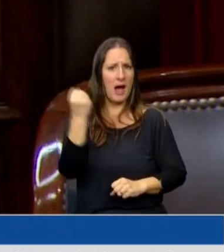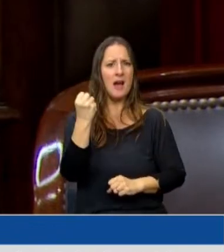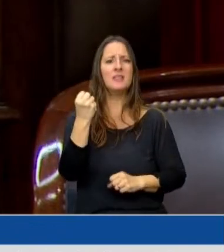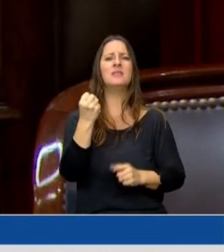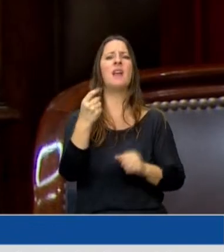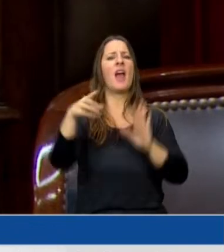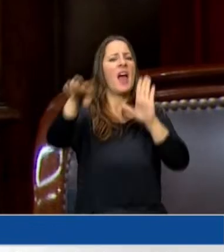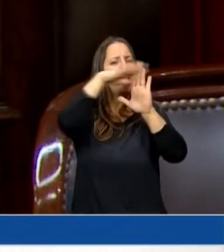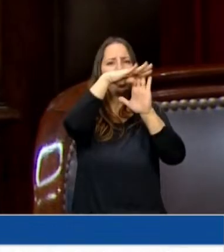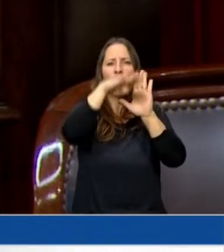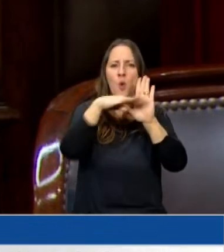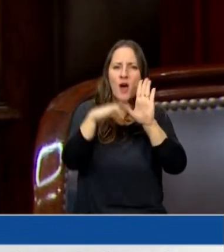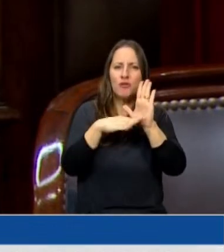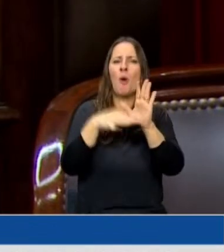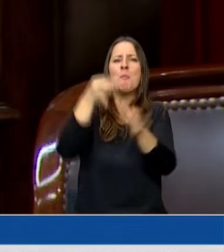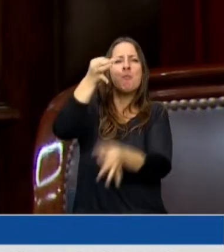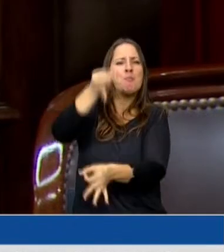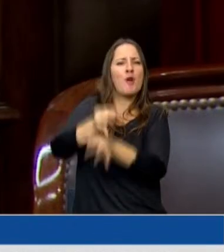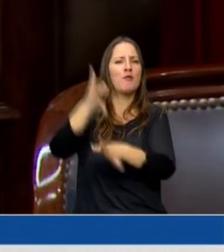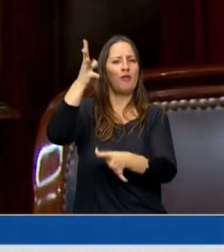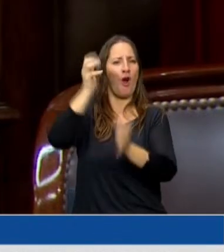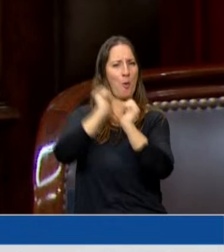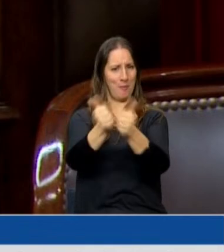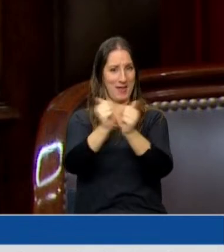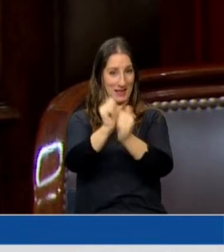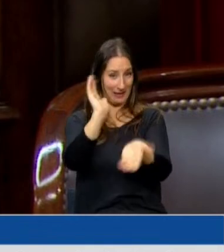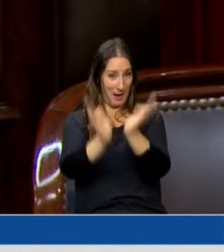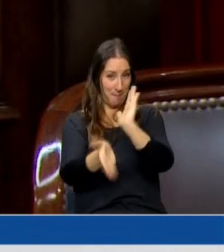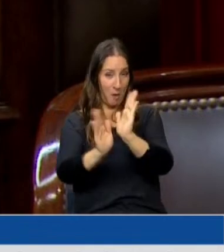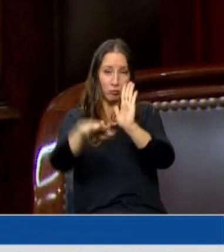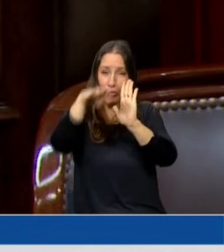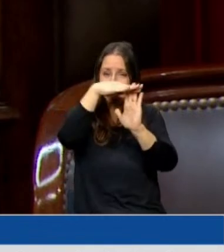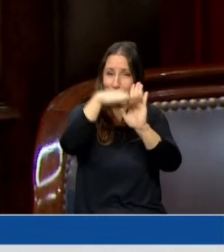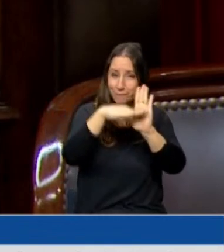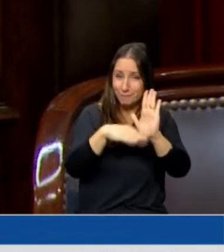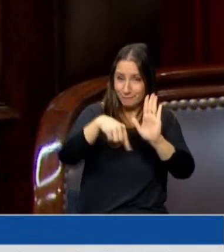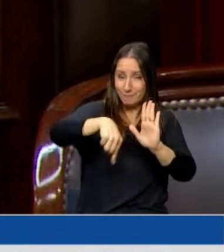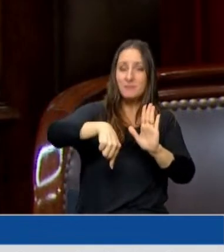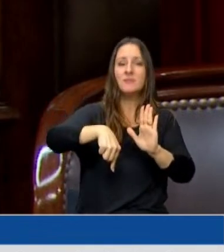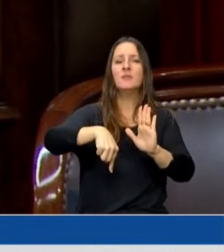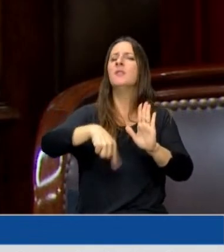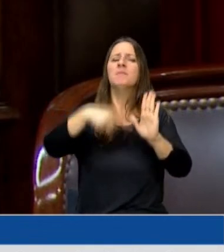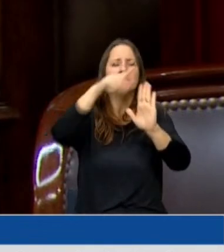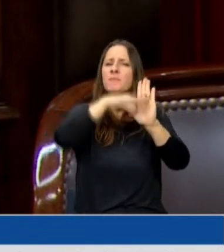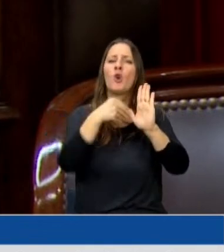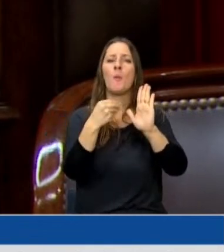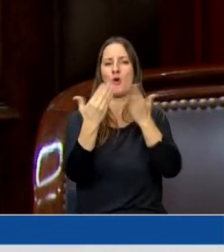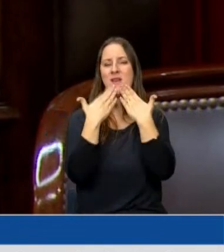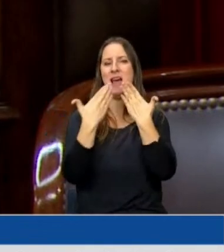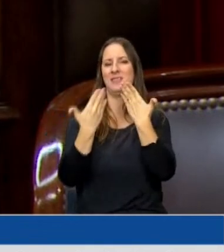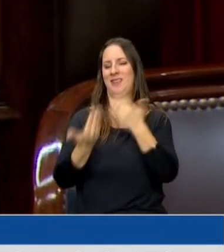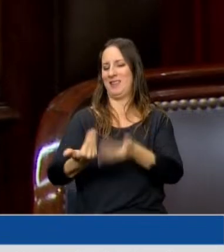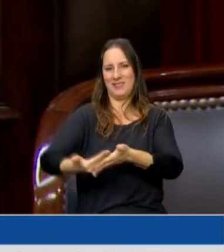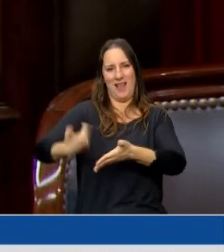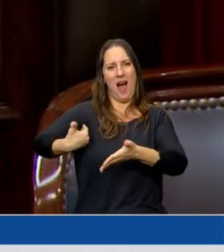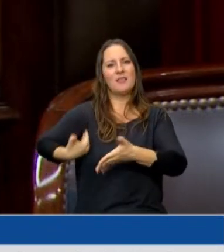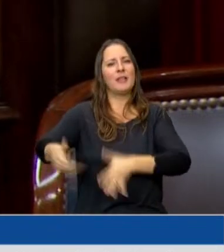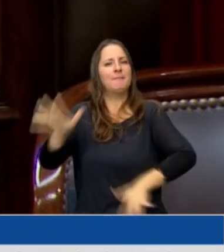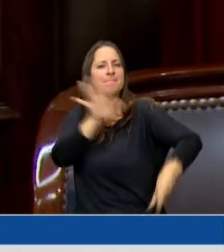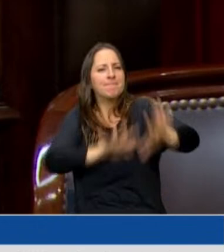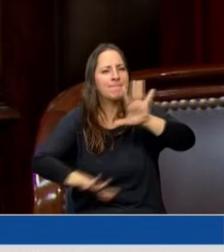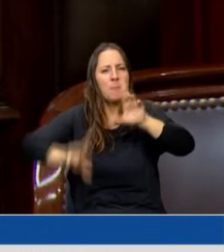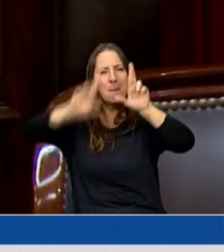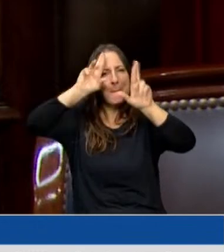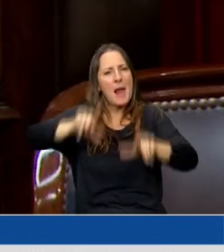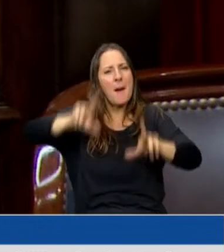la regulación del ejercicio profesional del acompañamiento terapéutico, es gracias a la organización y a la